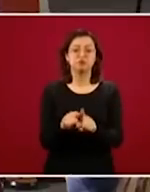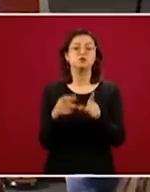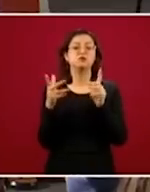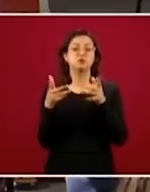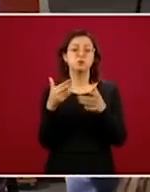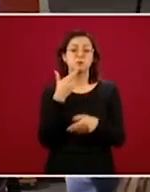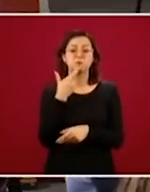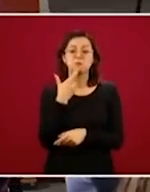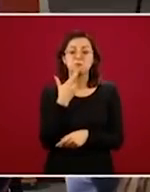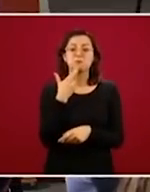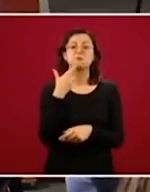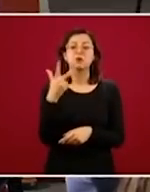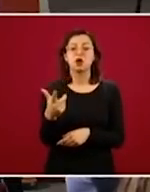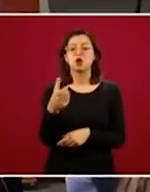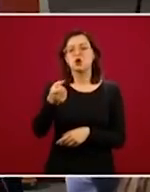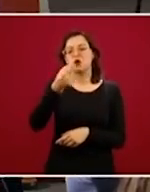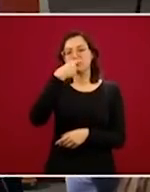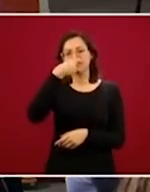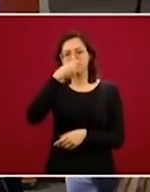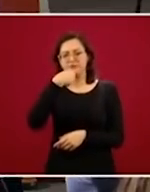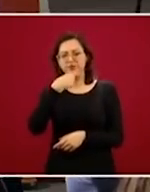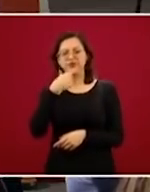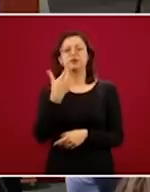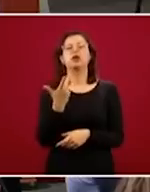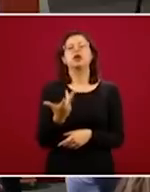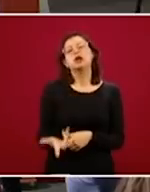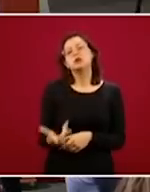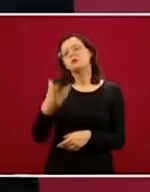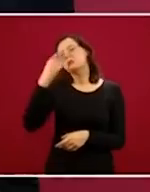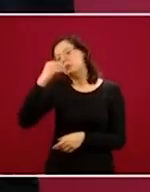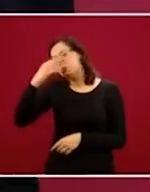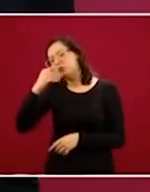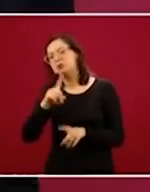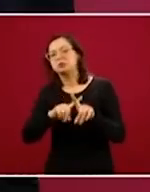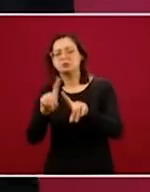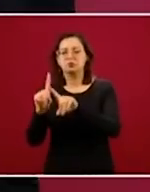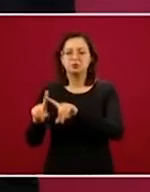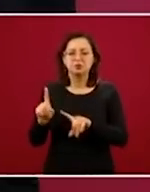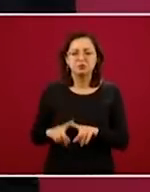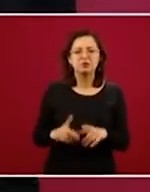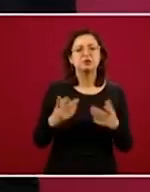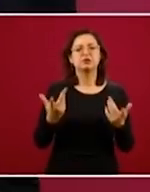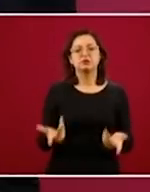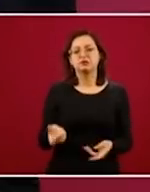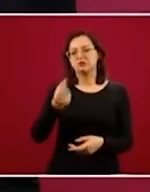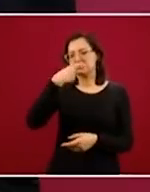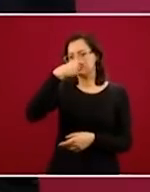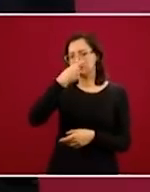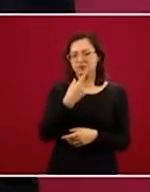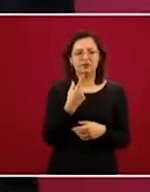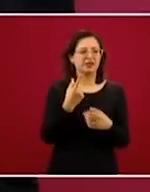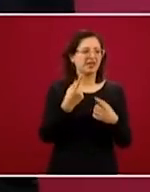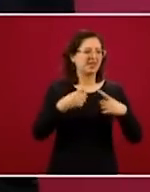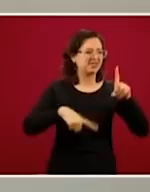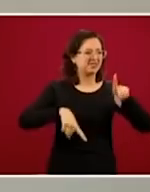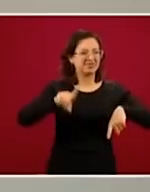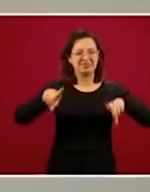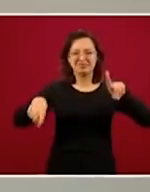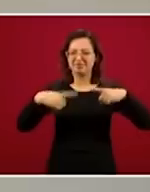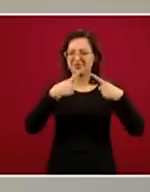tratamientos antibióticos esto es extremadamente importante porque se utilizaban antibióticos de distinta naturaleza